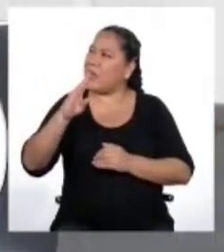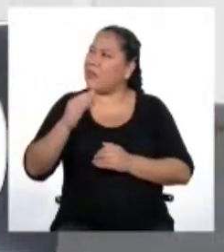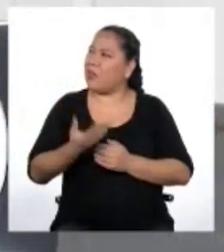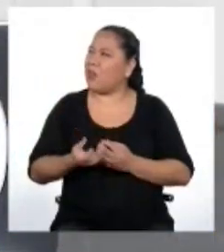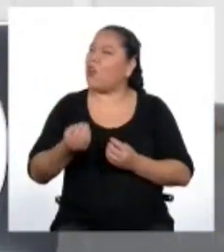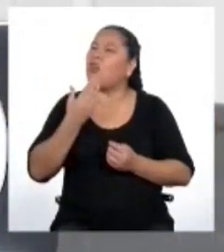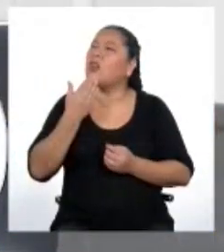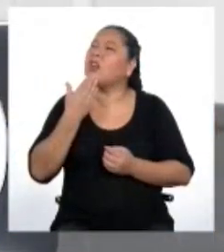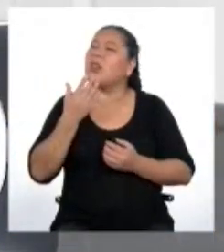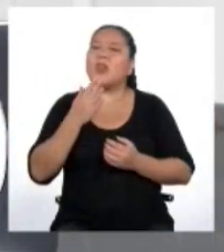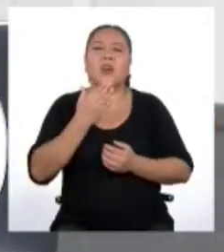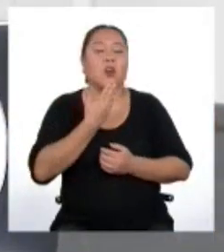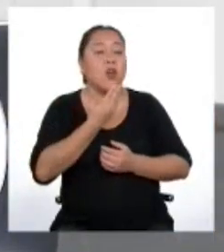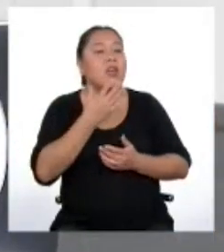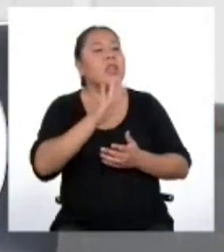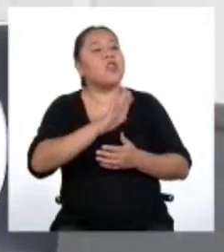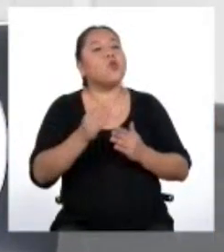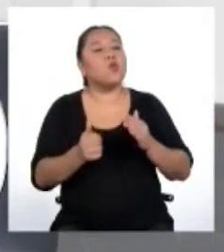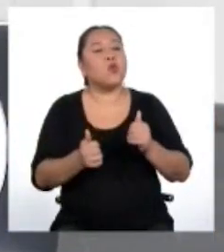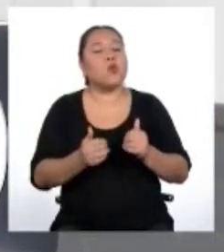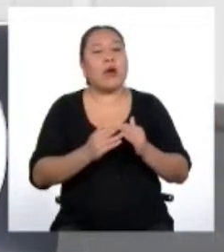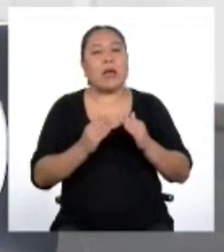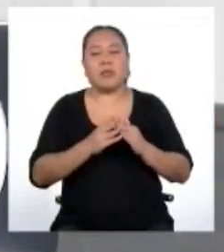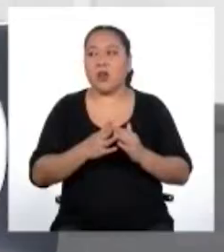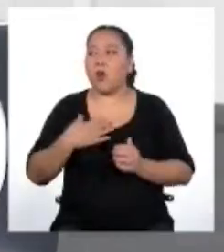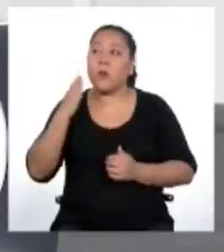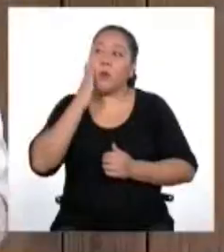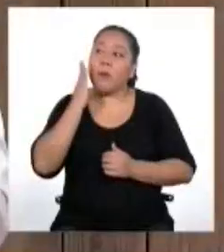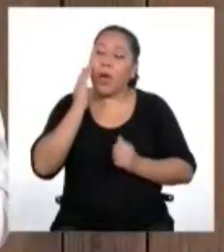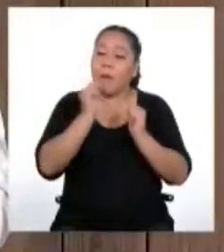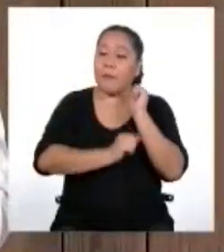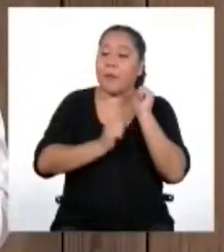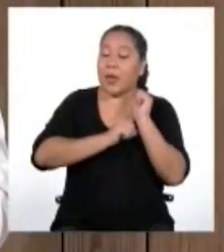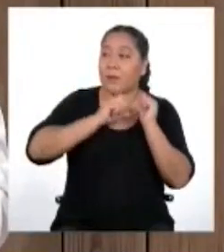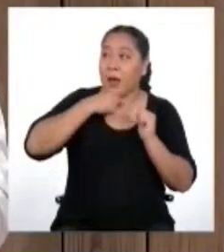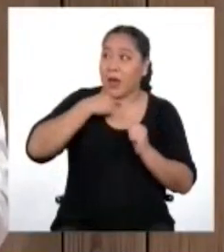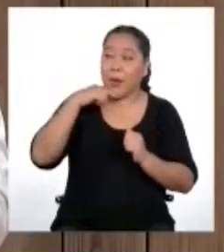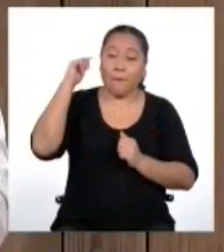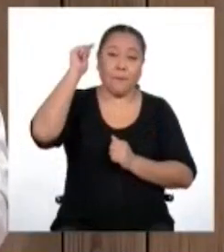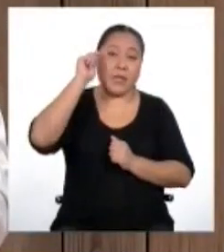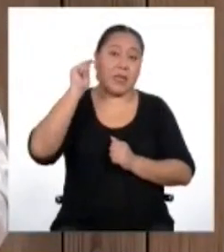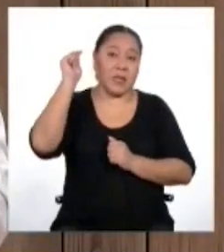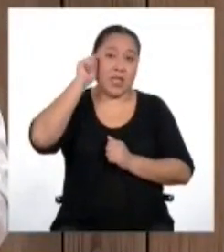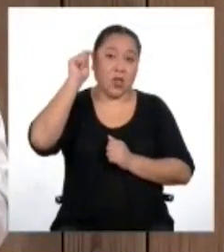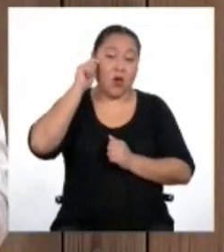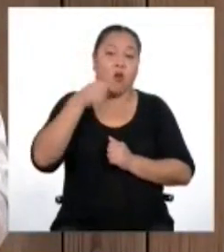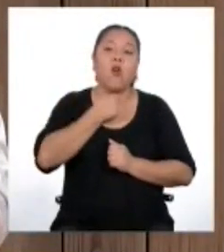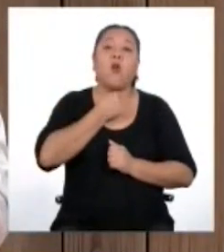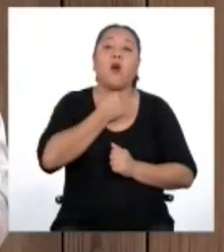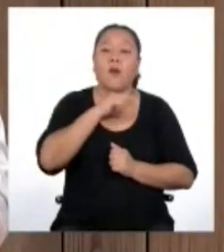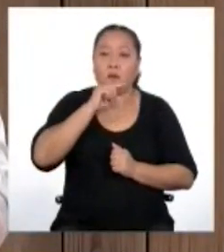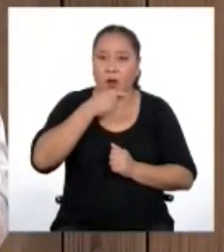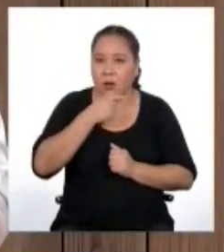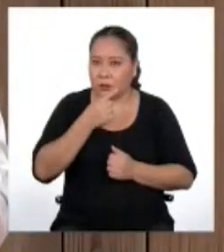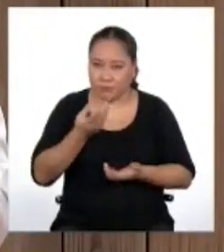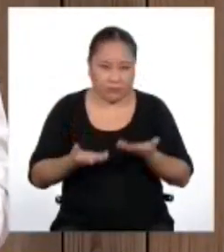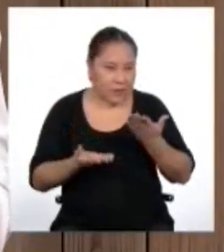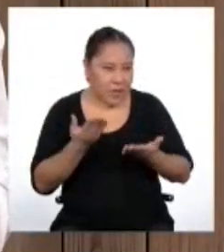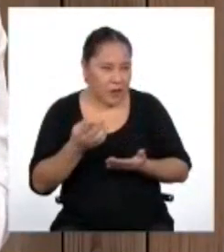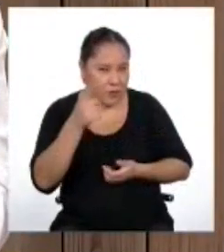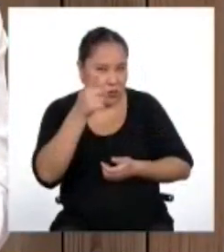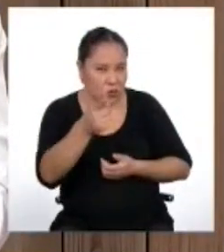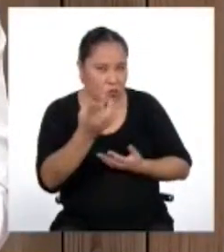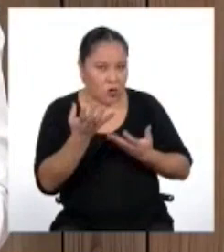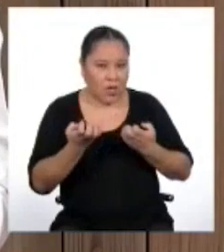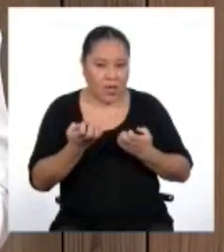Con mi mamá, con mi hermana, con mi tío y con mi abuelo. Bueno, y seguro que te ha pasado que en algún momento has